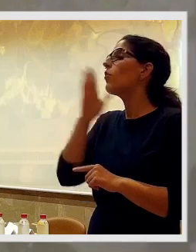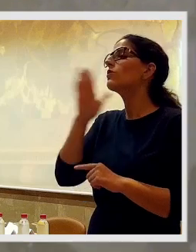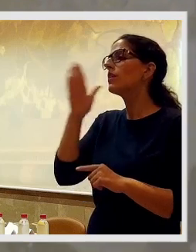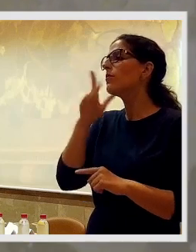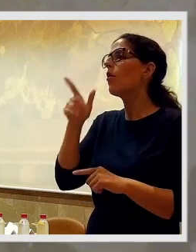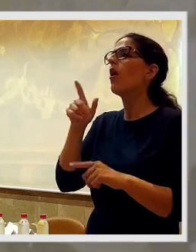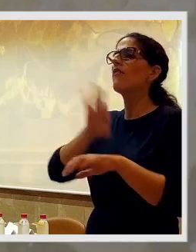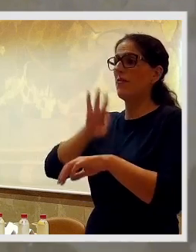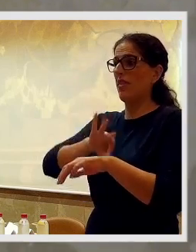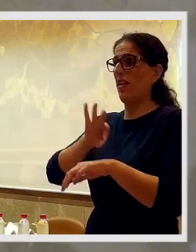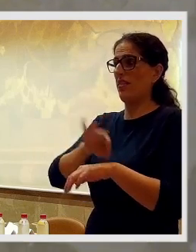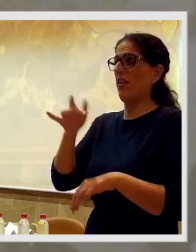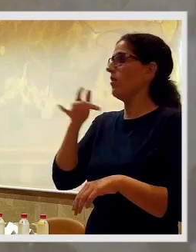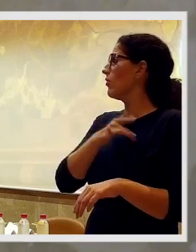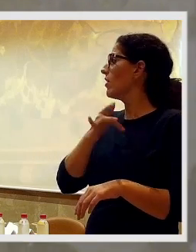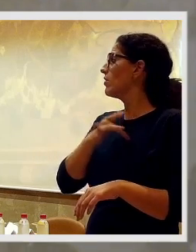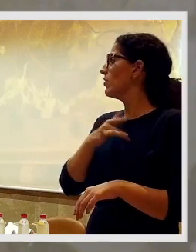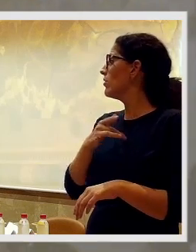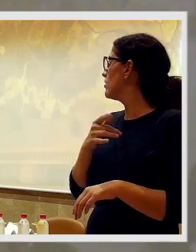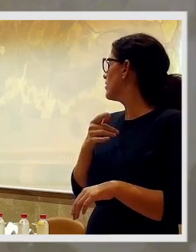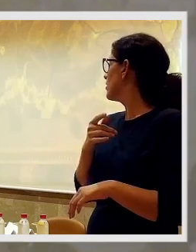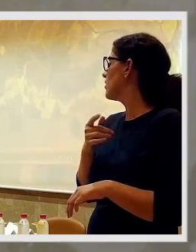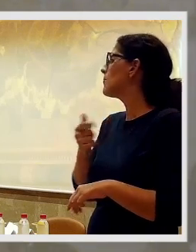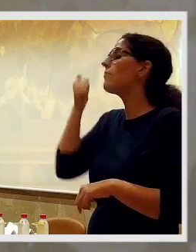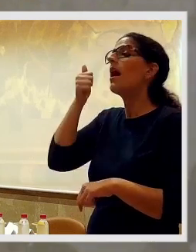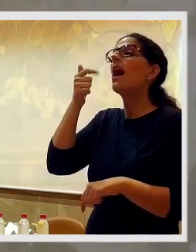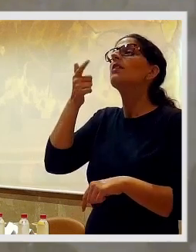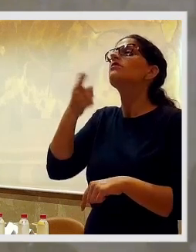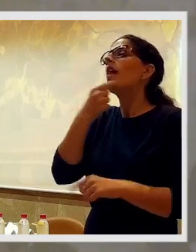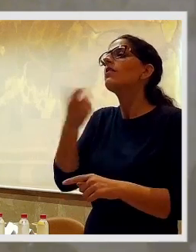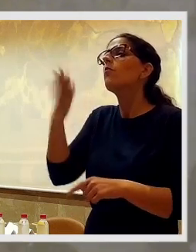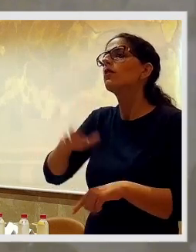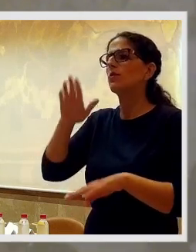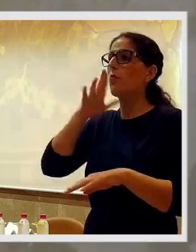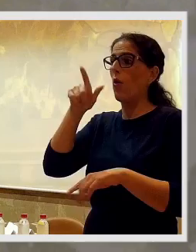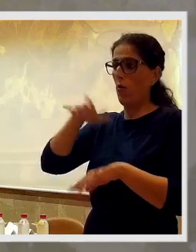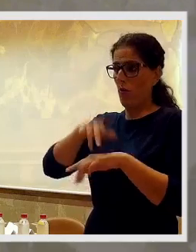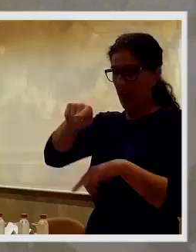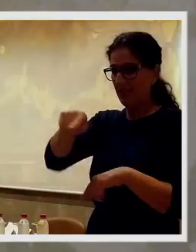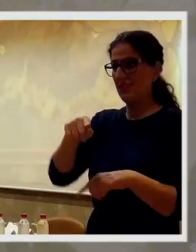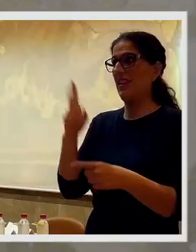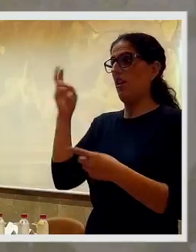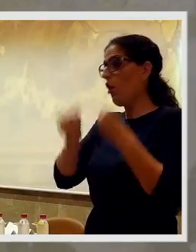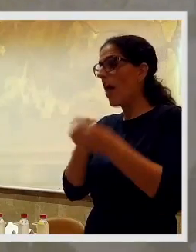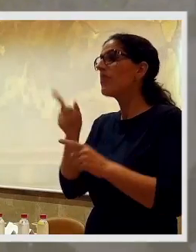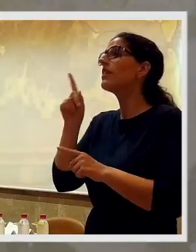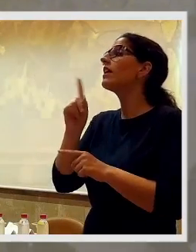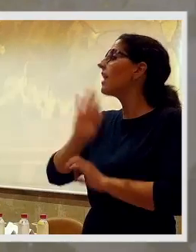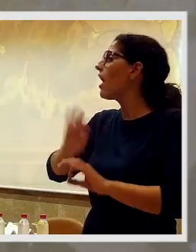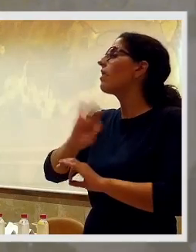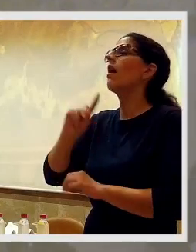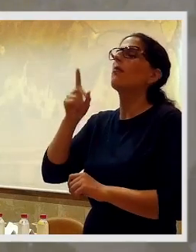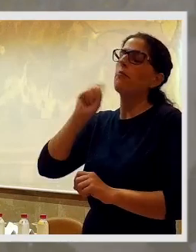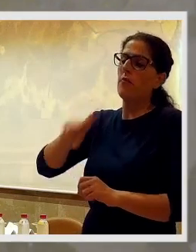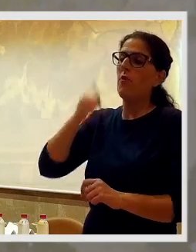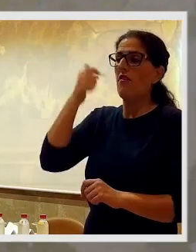las enfermedades más frecuentes con las que se enferma o se muere. Por lo tanto, su control, su tratamiento y su prevención hoy día